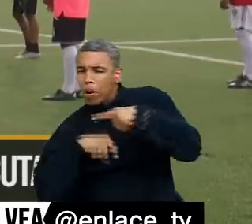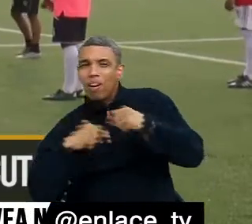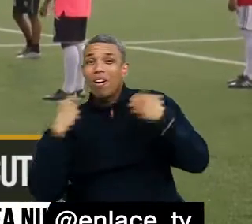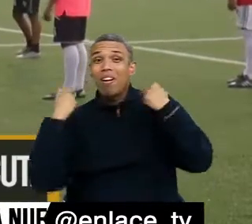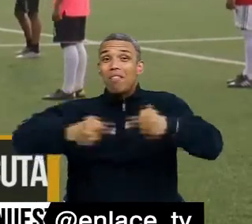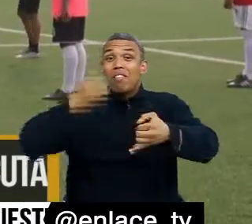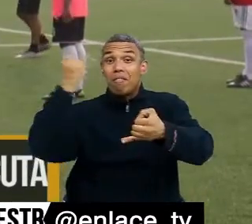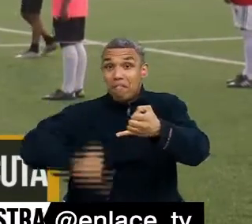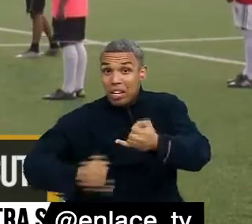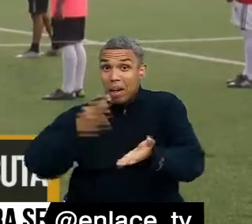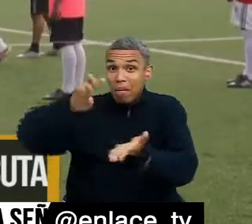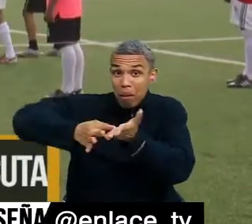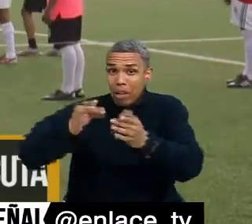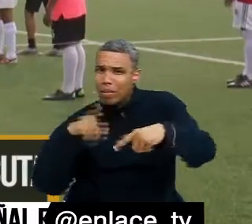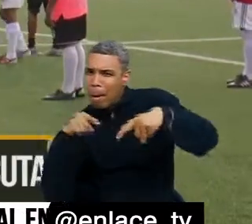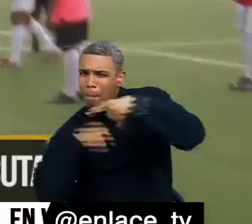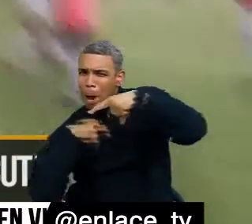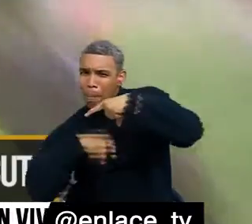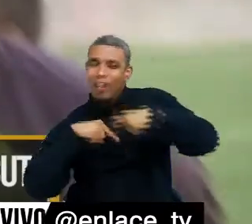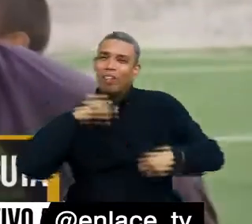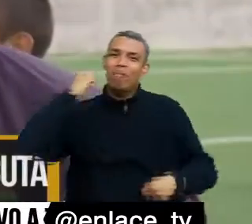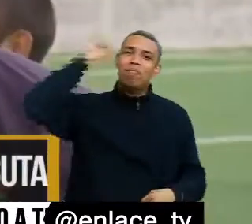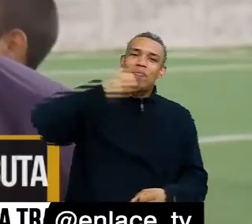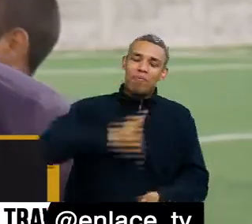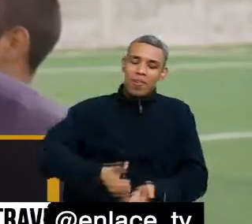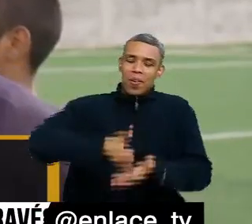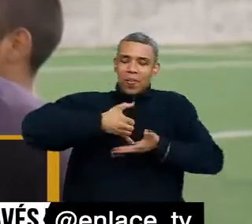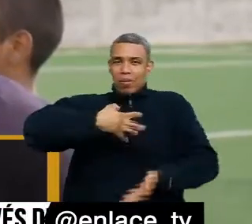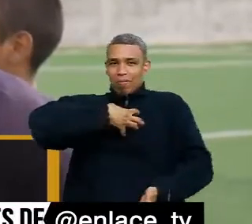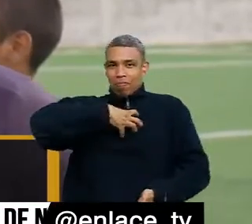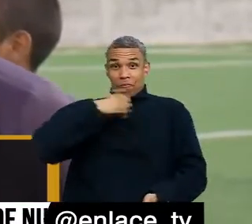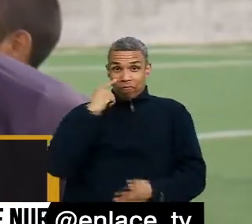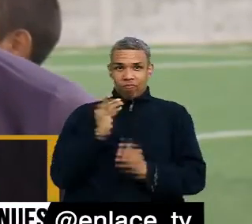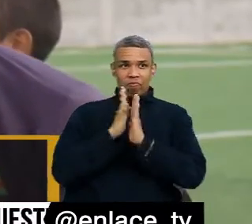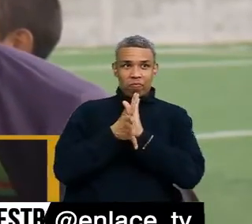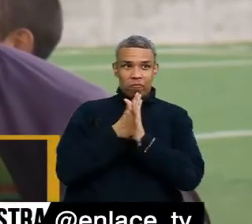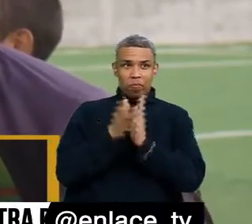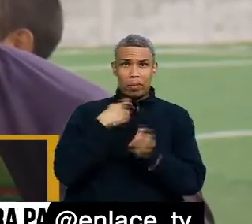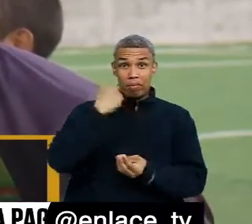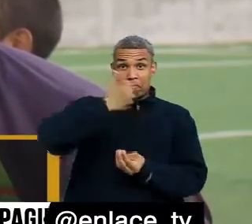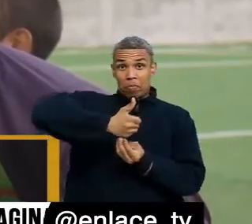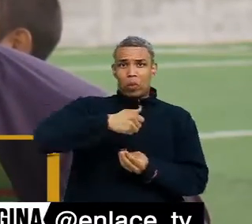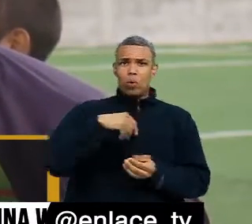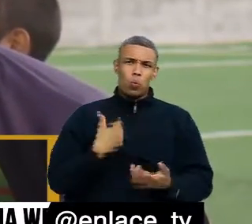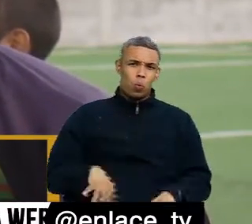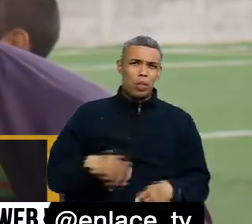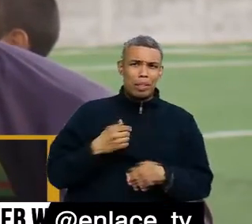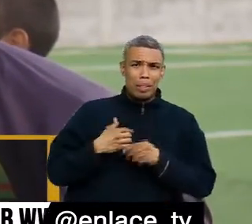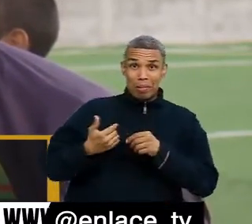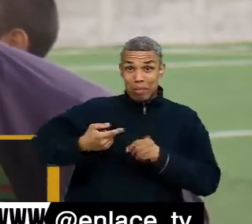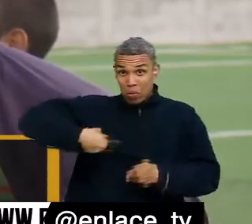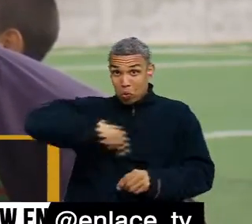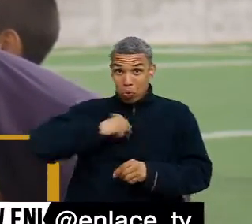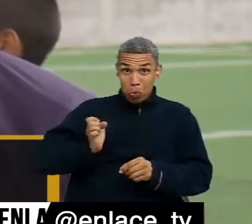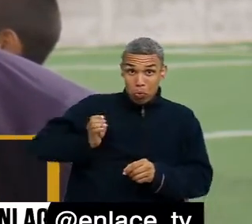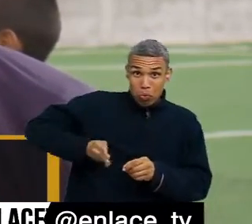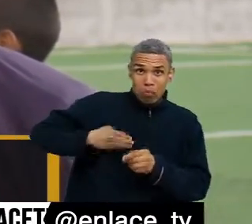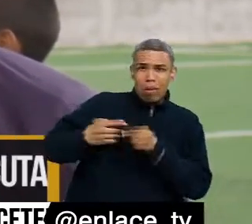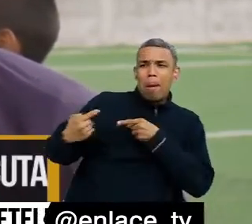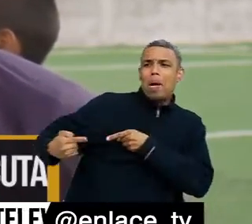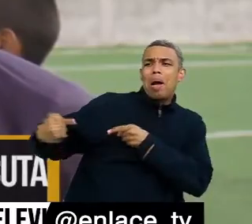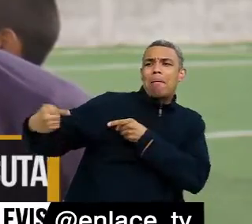final del encuentro en Norte de Santander. No, el nivel fue altísimo. Como te dije ahorita, jugamos con los mejores equipos de Cúcuta. El equipo nunca fue inferior a